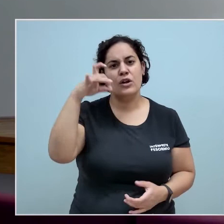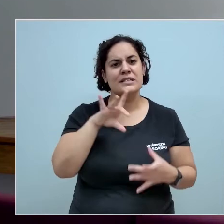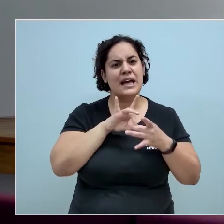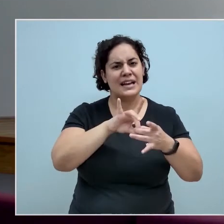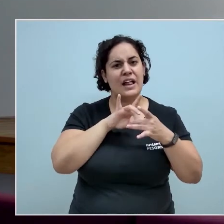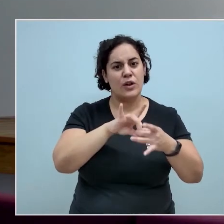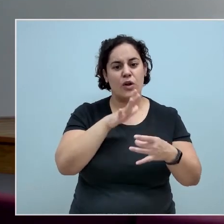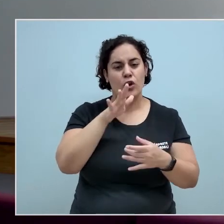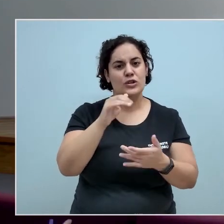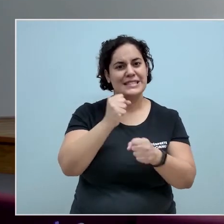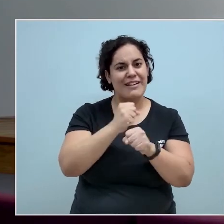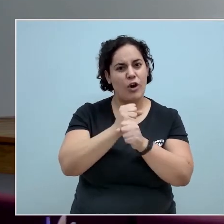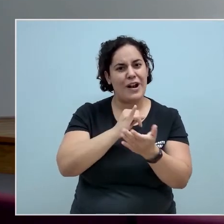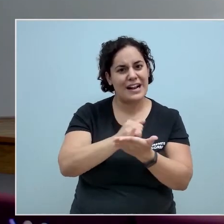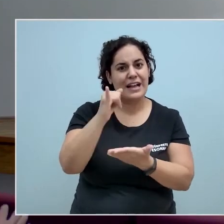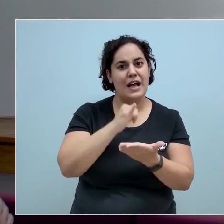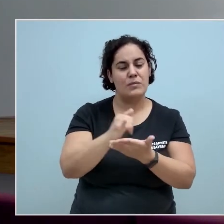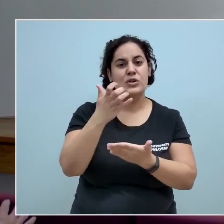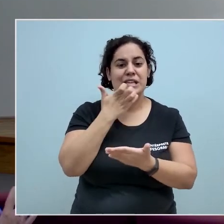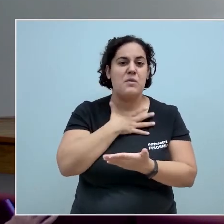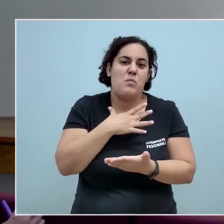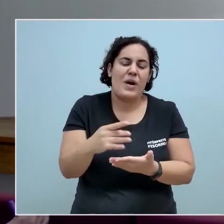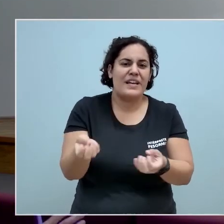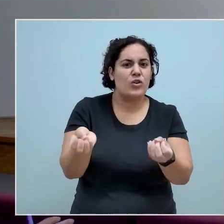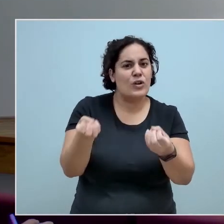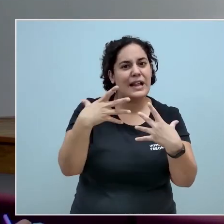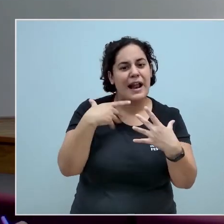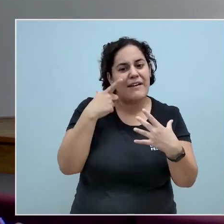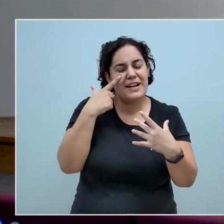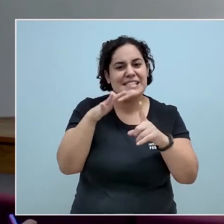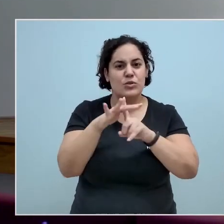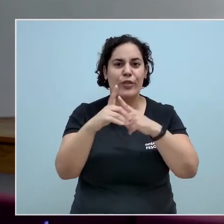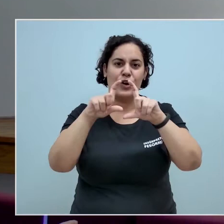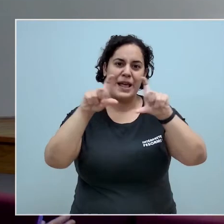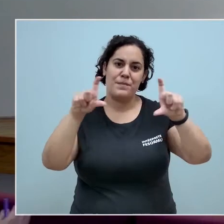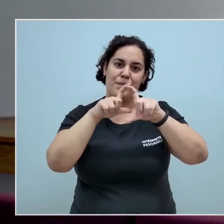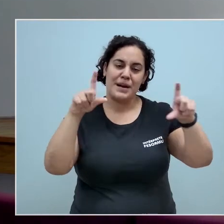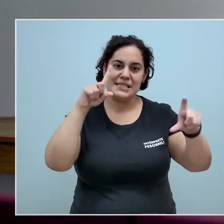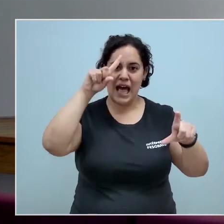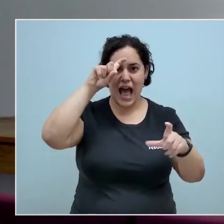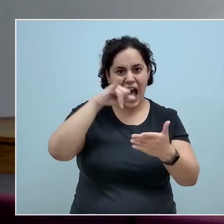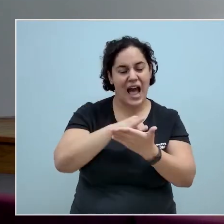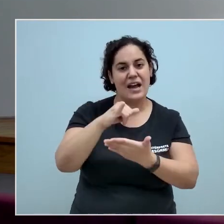trabajo en el campo, si pueden hacer una radiografía de cómo está la situación en empresas agrícolas, teniendo en cuenta lo que hay en otras